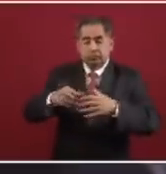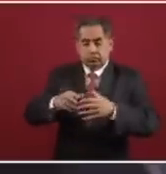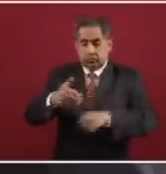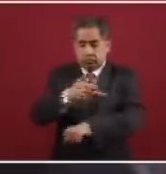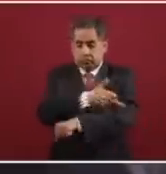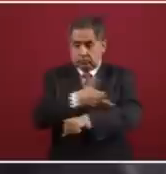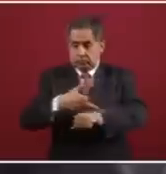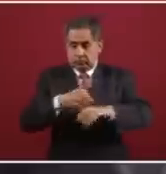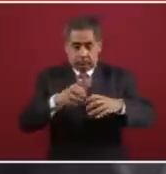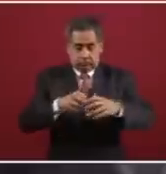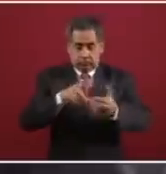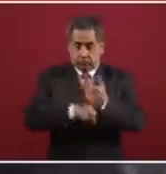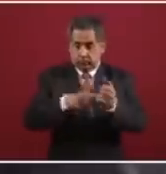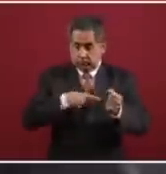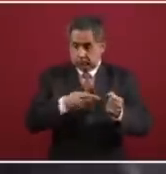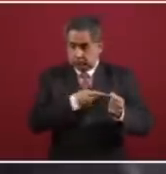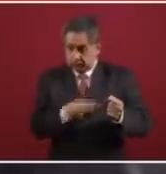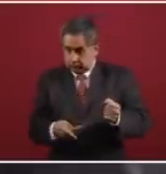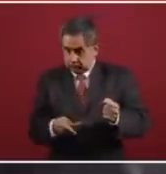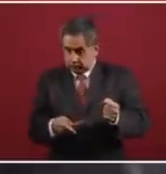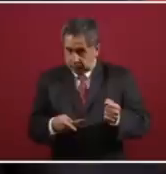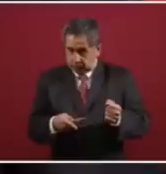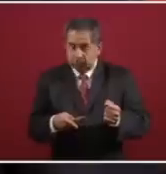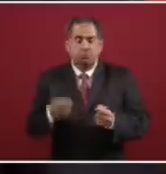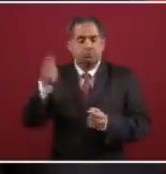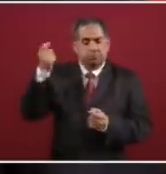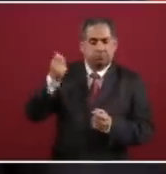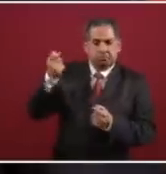familia pobre.